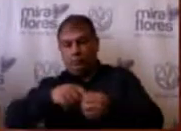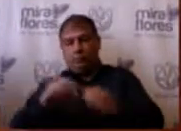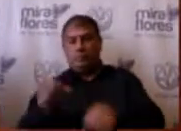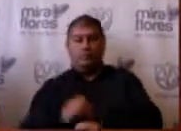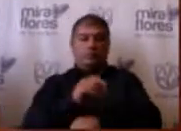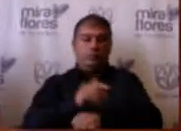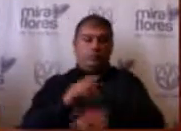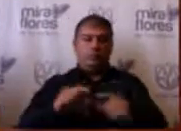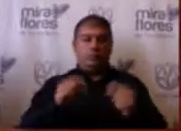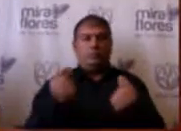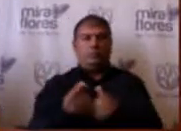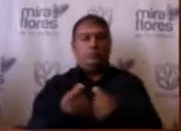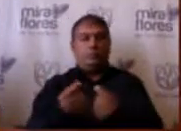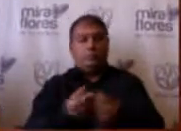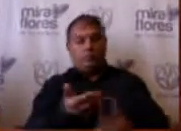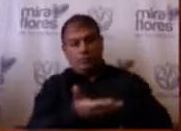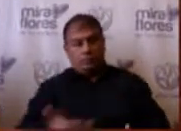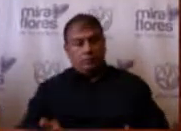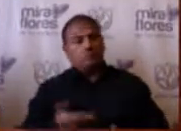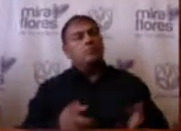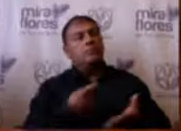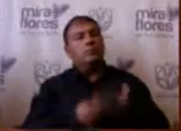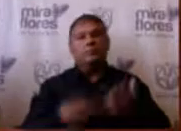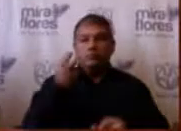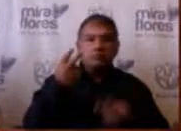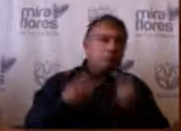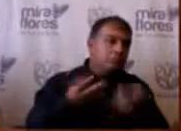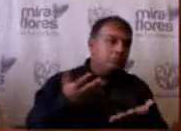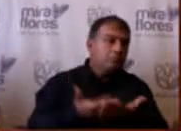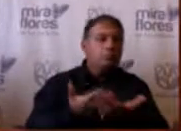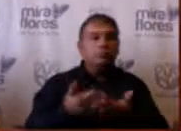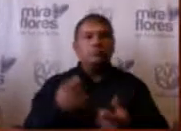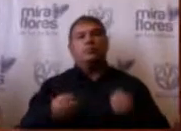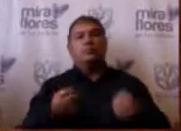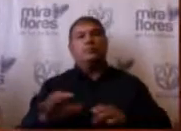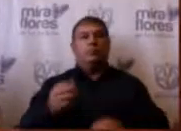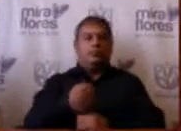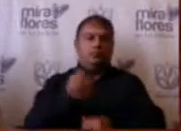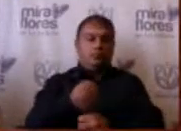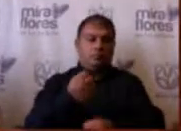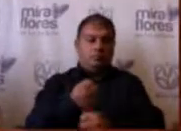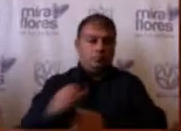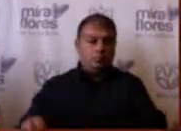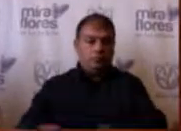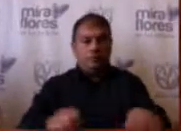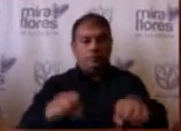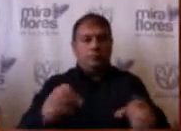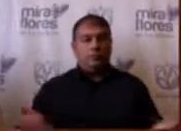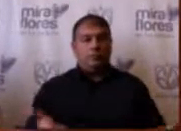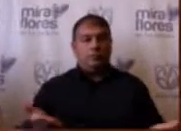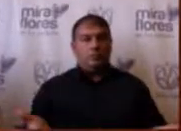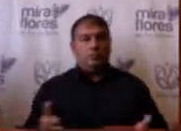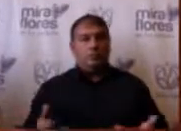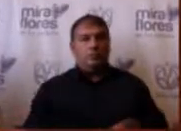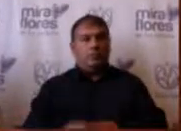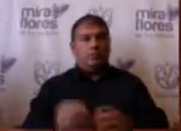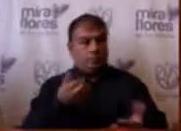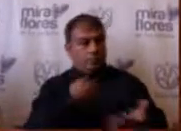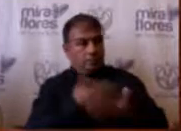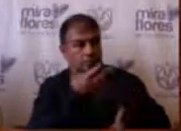este consejo hemos querido invitarla para que vaya viendo cómo funciona y cuál es la mecánica que tenemos aquí y desde ya